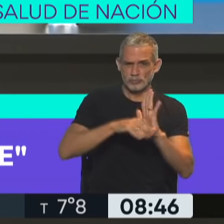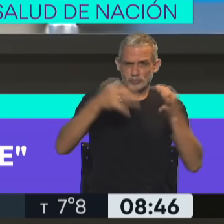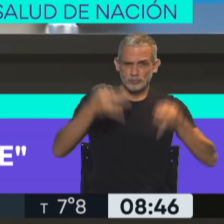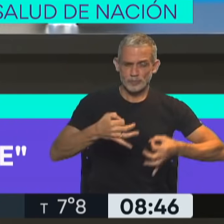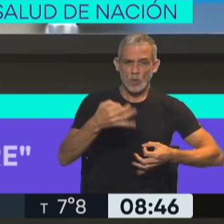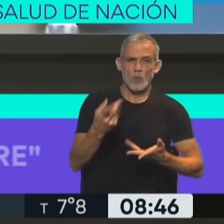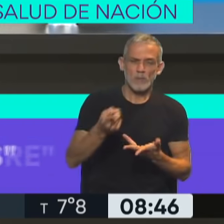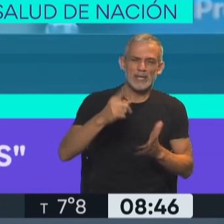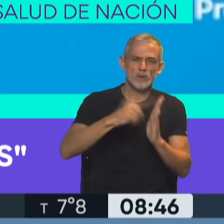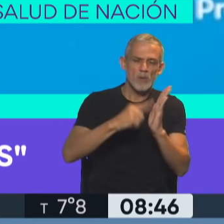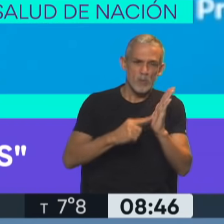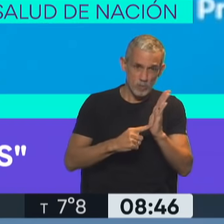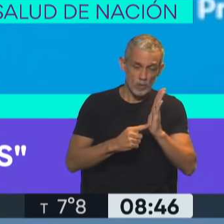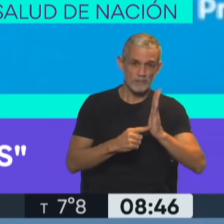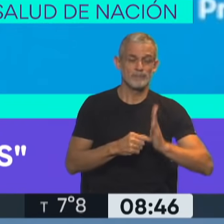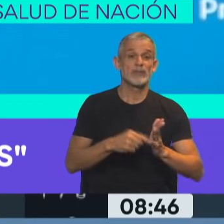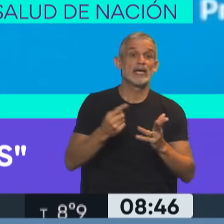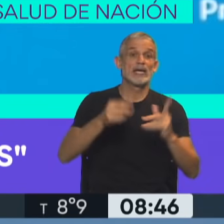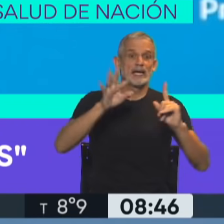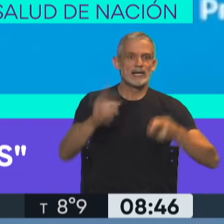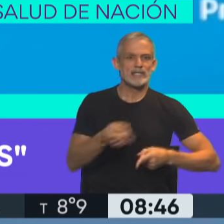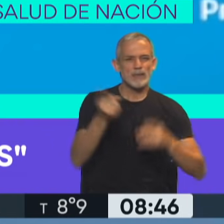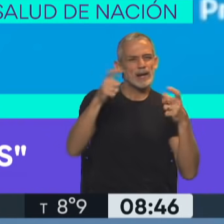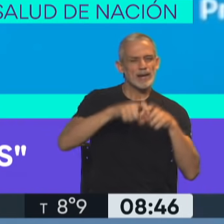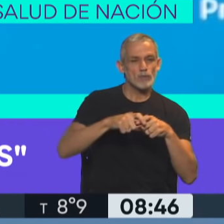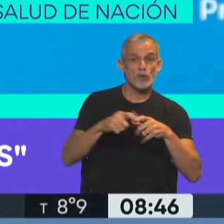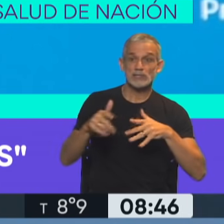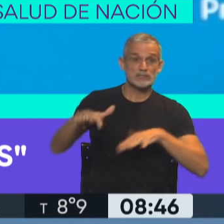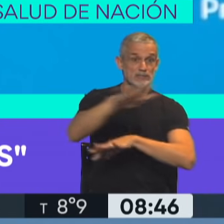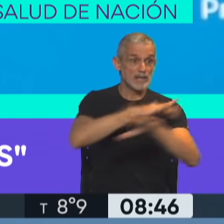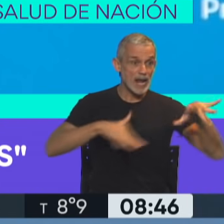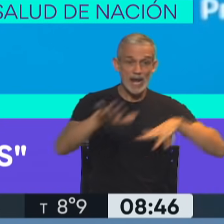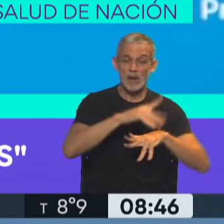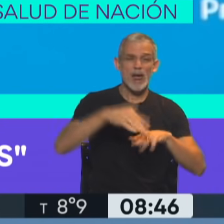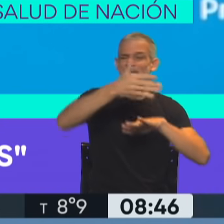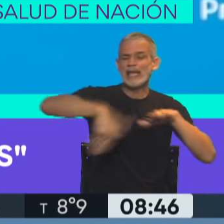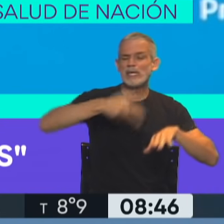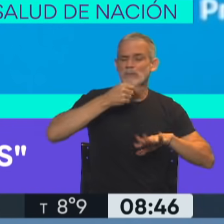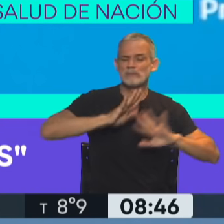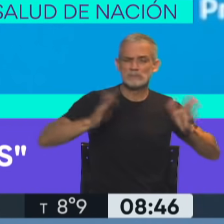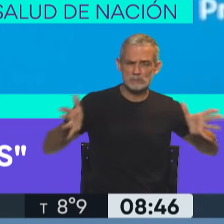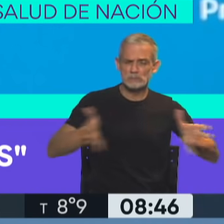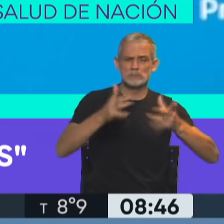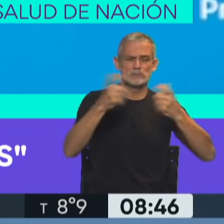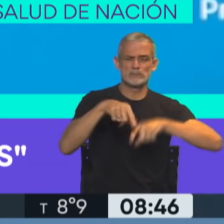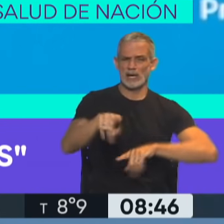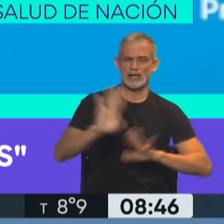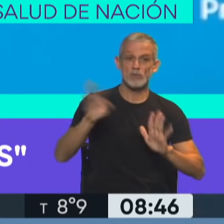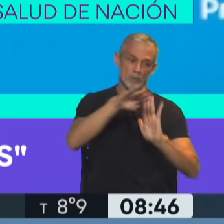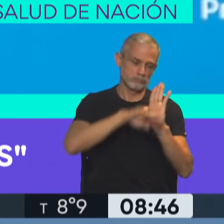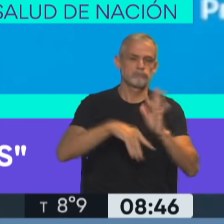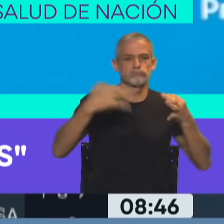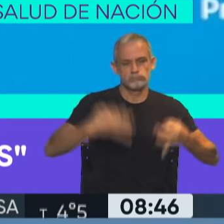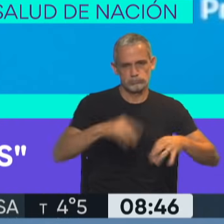de prevención. Se habilitan las reuniones al aire libre sin límite de personas, también cumpliendo las medidas